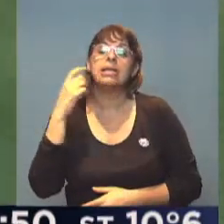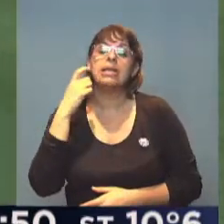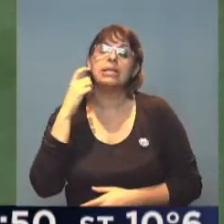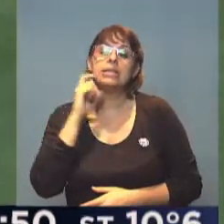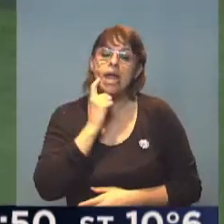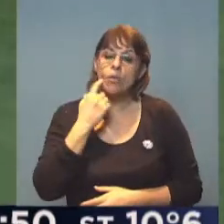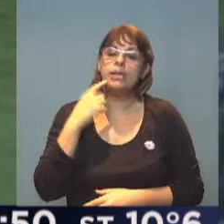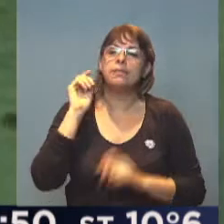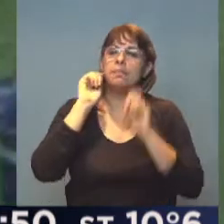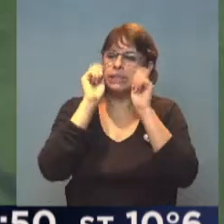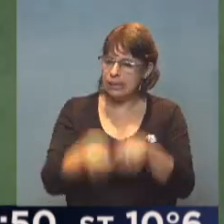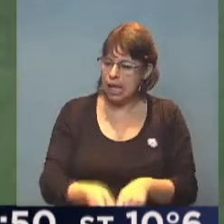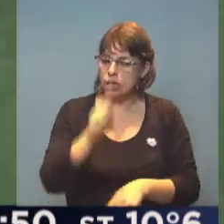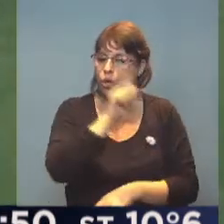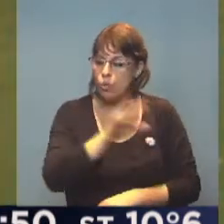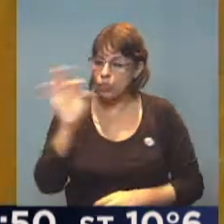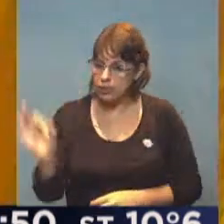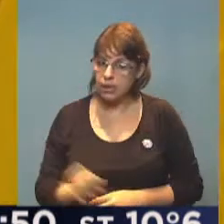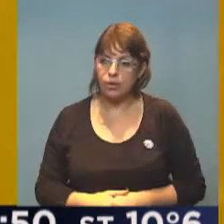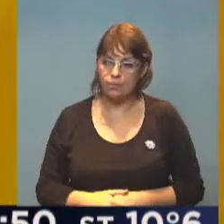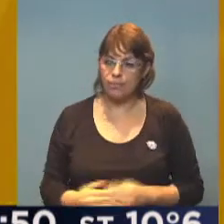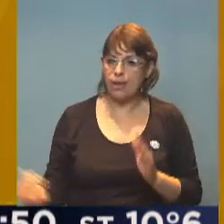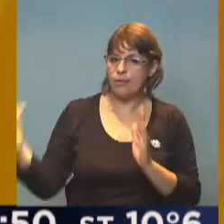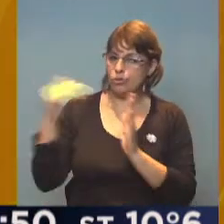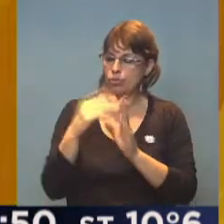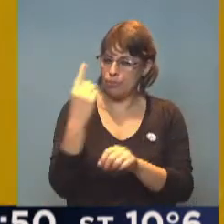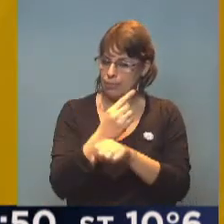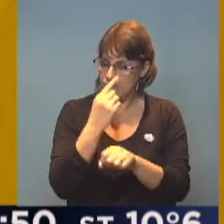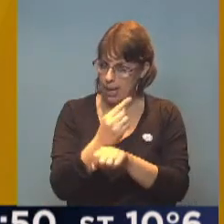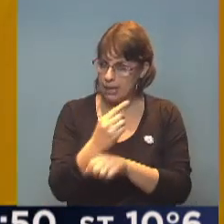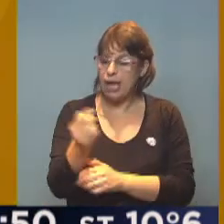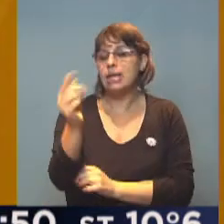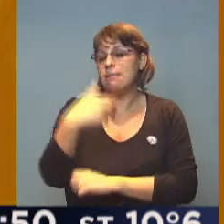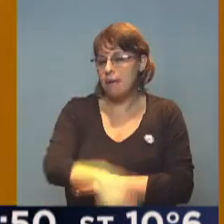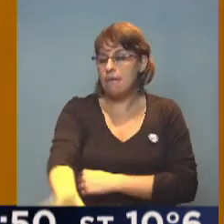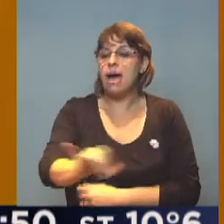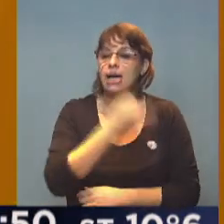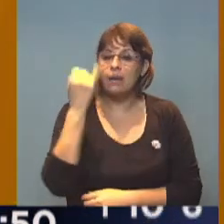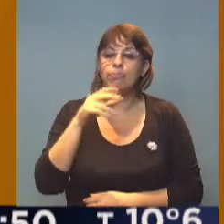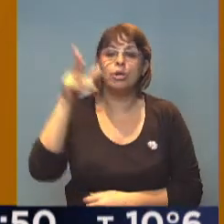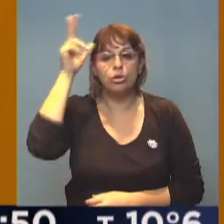1-0. El que subió ya en primera y seguramente será el campeón, 81 puntos para Argentina.